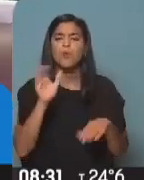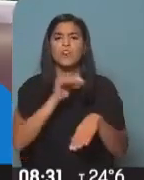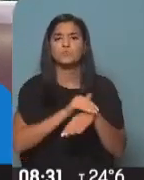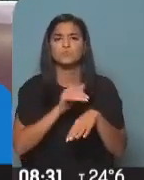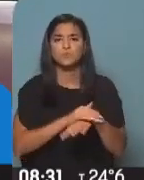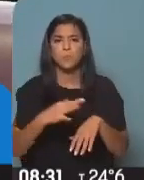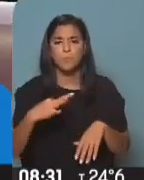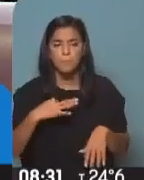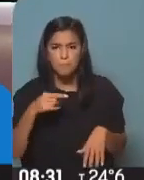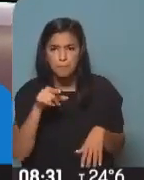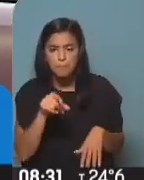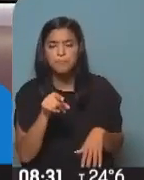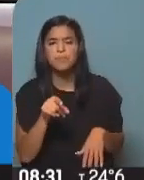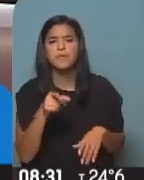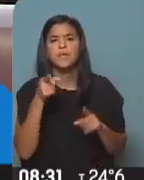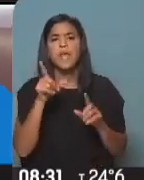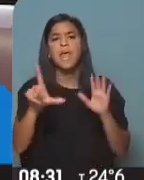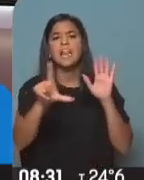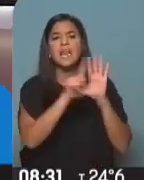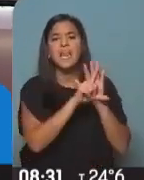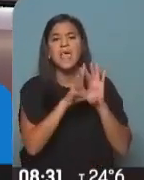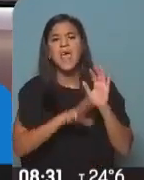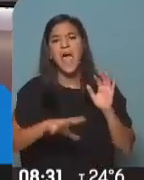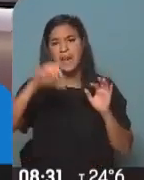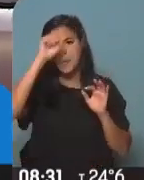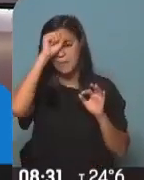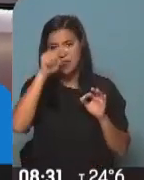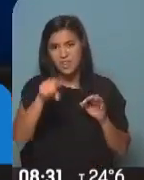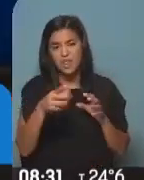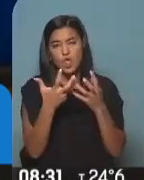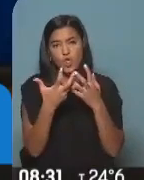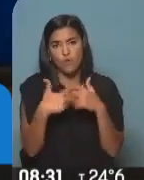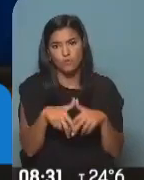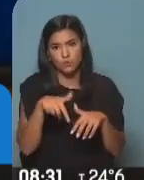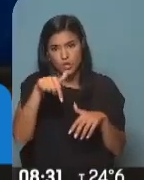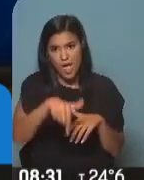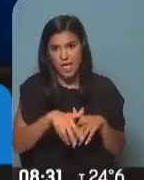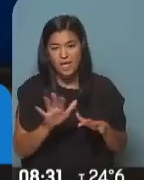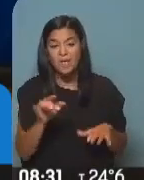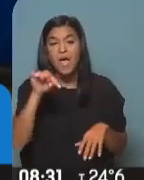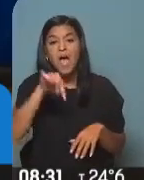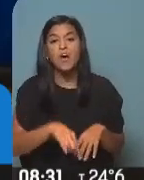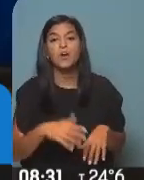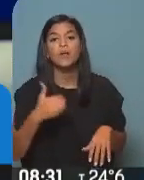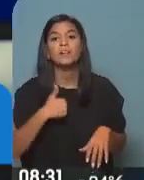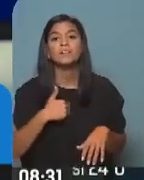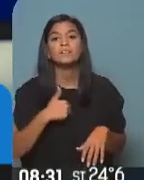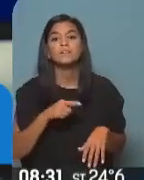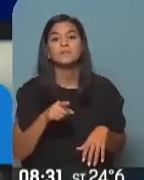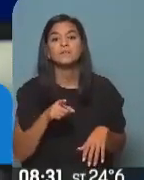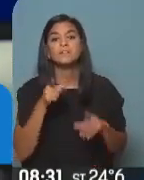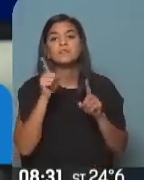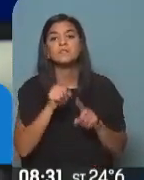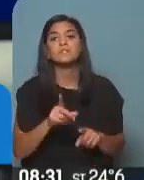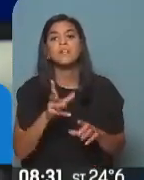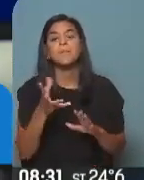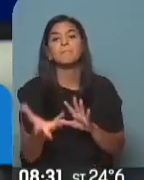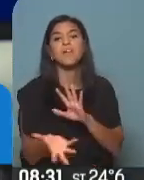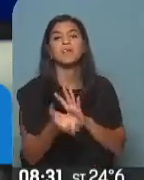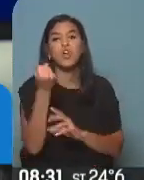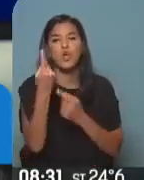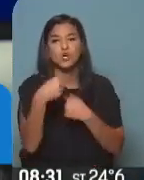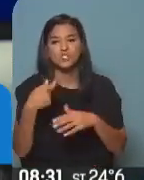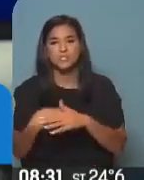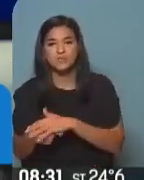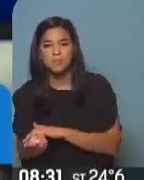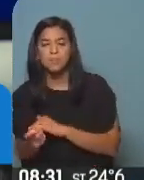personas jurídicas, la famosa ley del arrepentido que empezó a funcionar. Ahora en Argentina La extensión de dominio que sale por decreto, pero que en definitiva